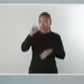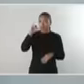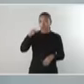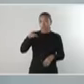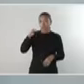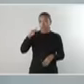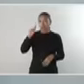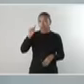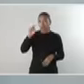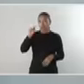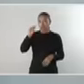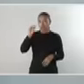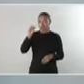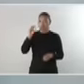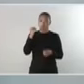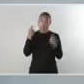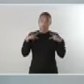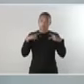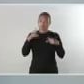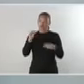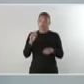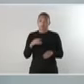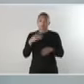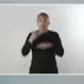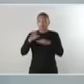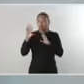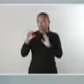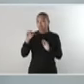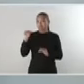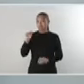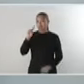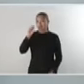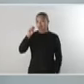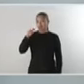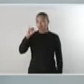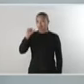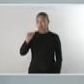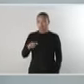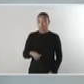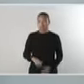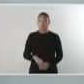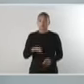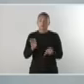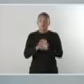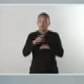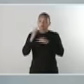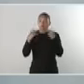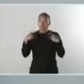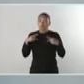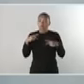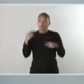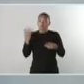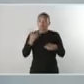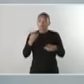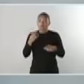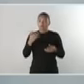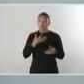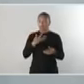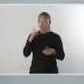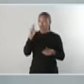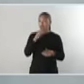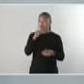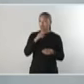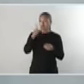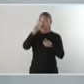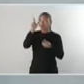diremos adiós a la tenencia en mi gobierno nadie le faltará el agua la iluminación pública y por fin acabaremos con las